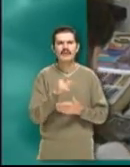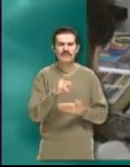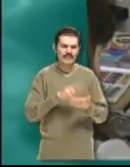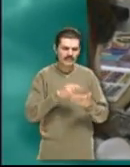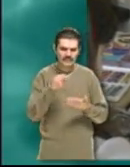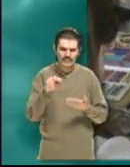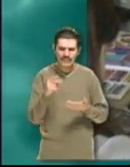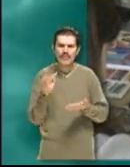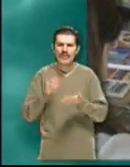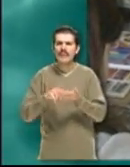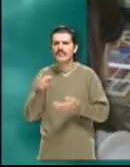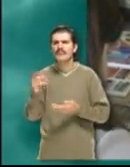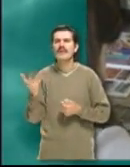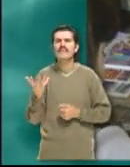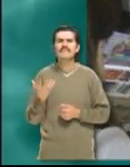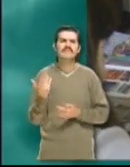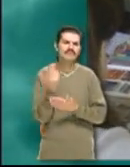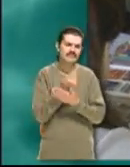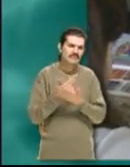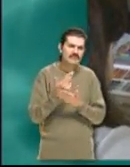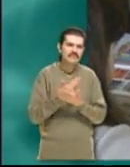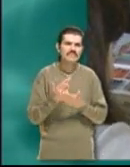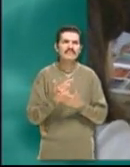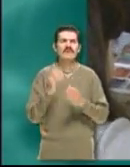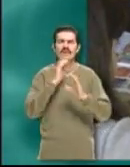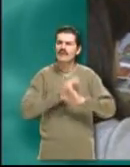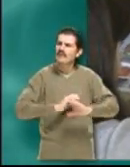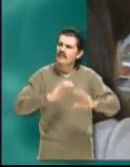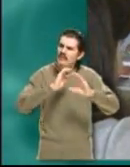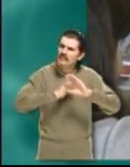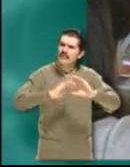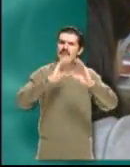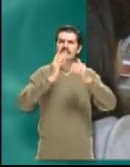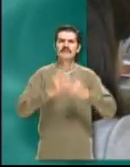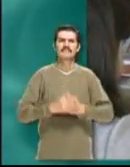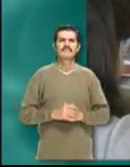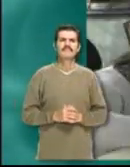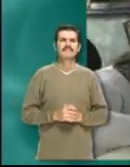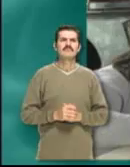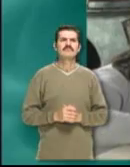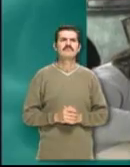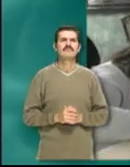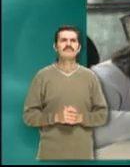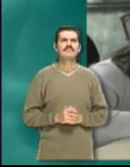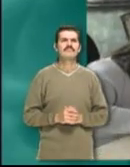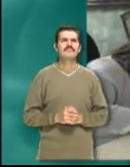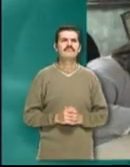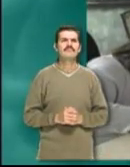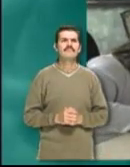Aparte de pintar, ¿qué más haces? Dibujar, catar,